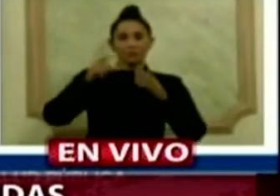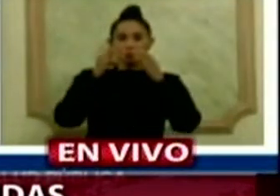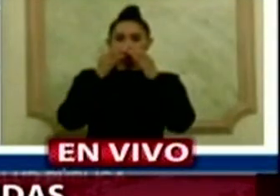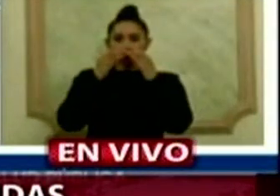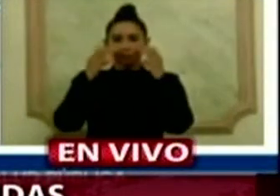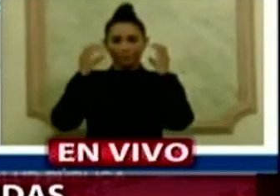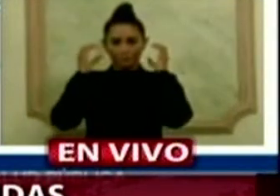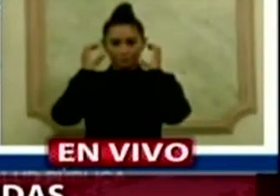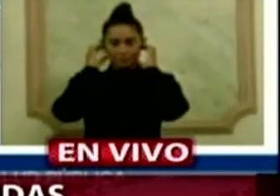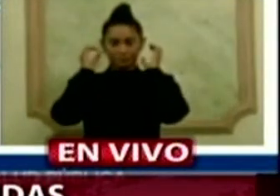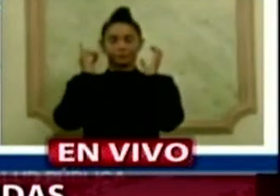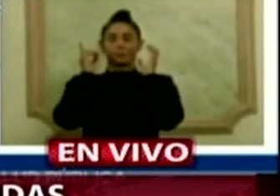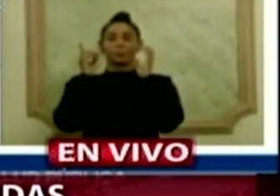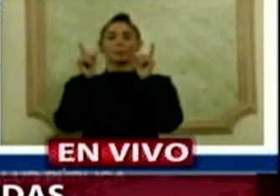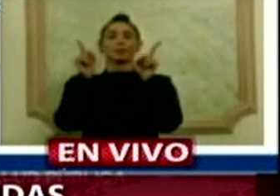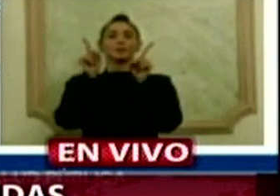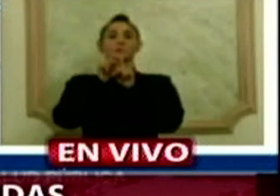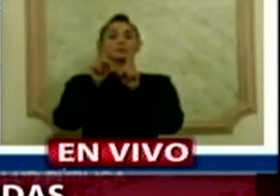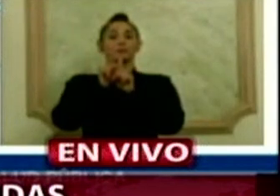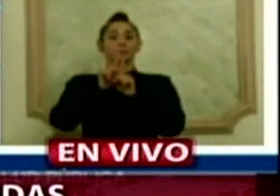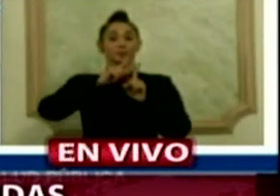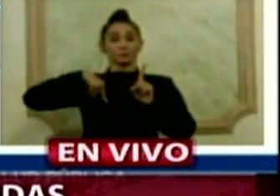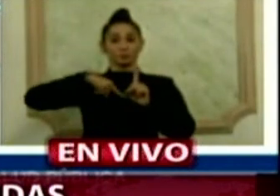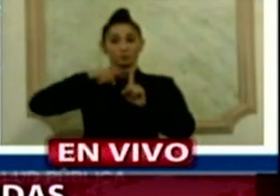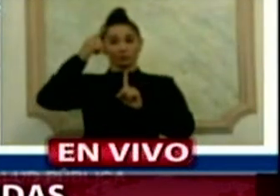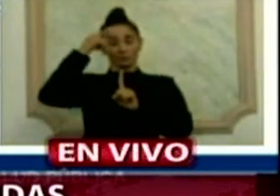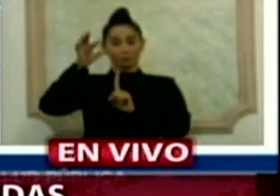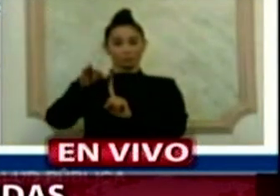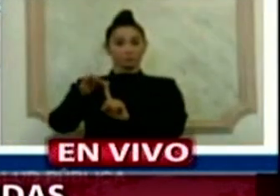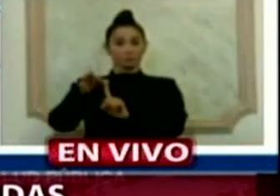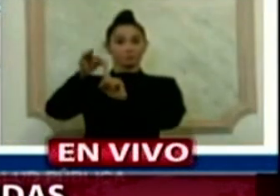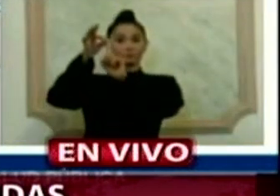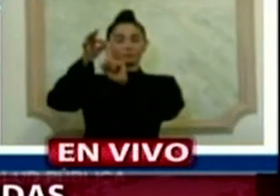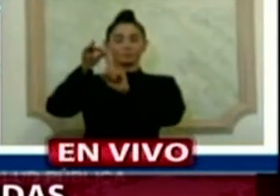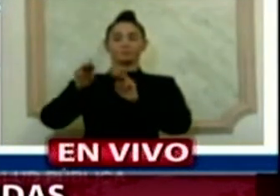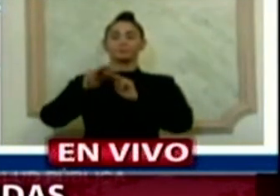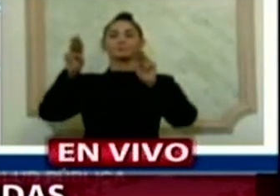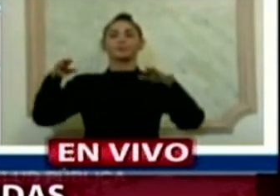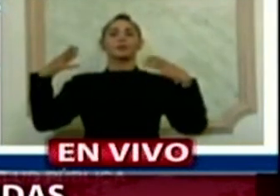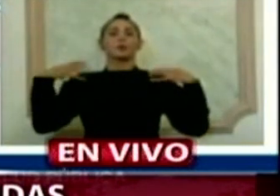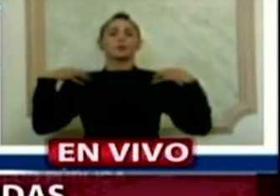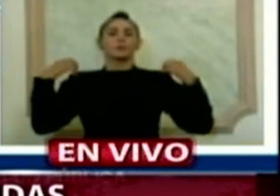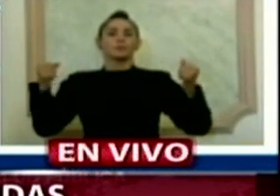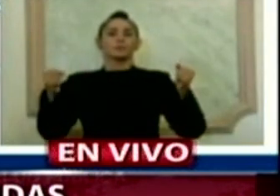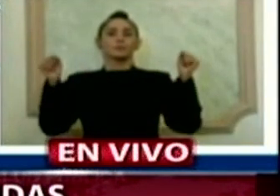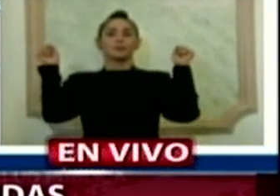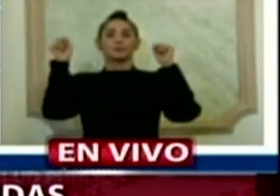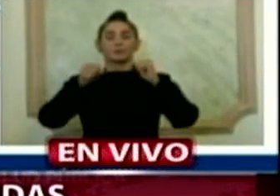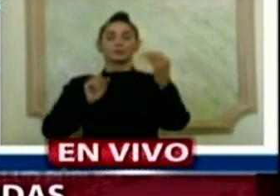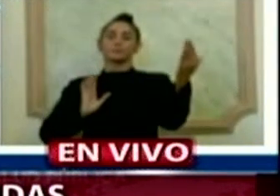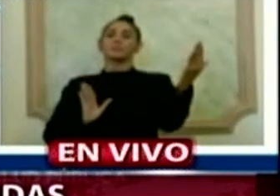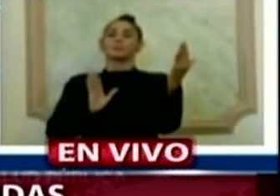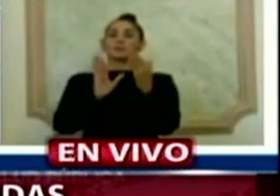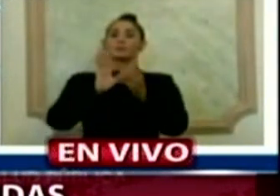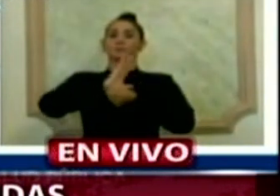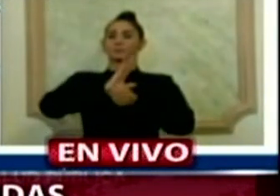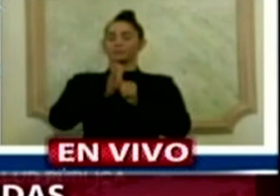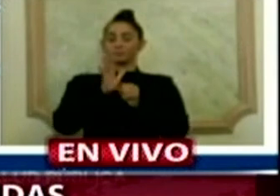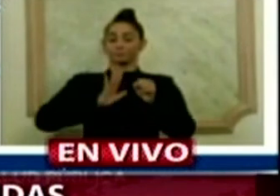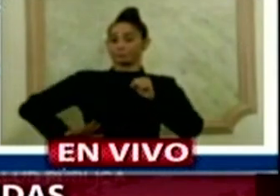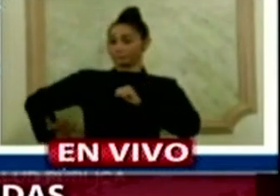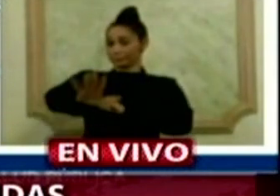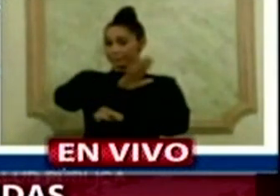también tenemos una serie de prioridades a través del Ministerio de Salud para poder contener la expansión